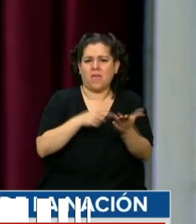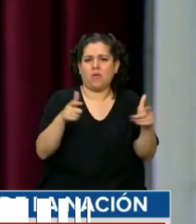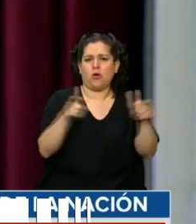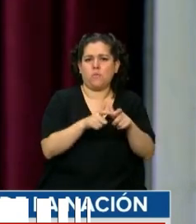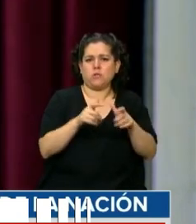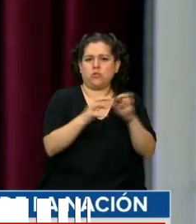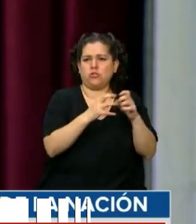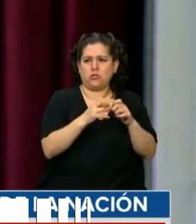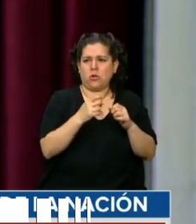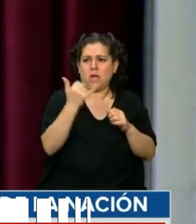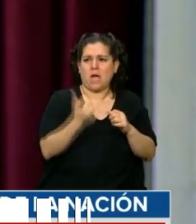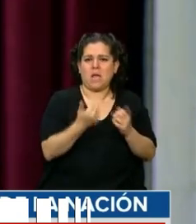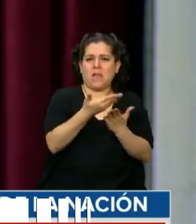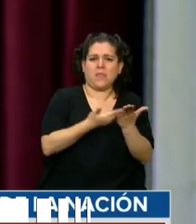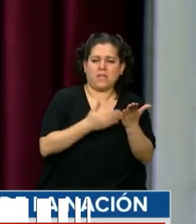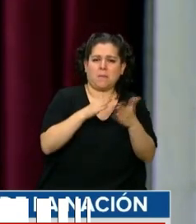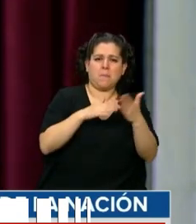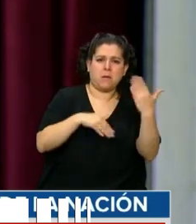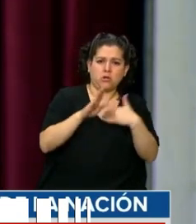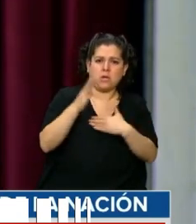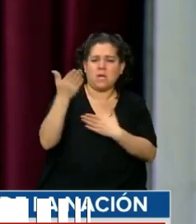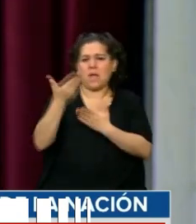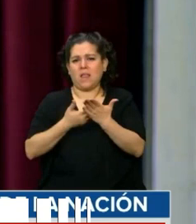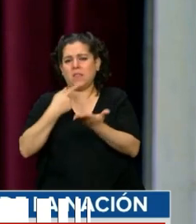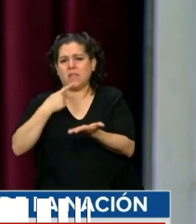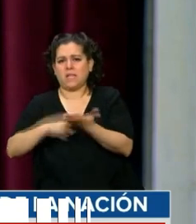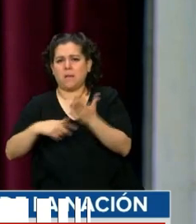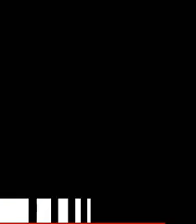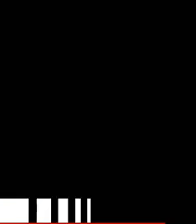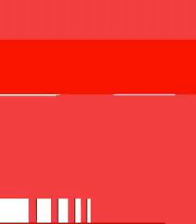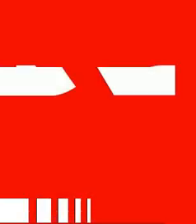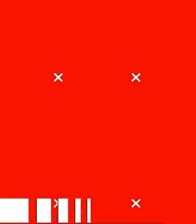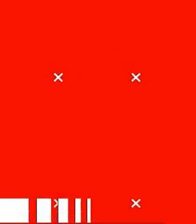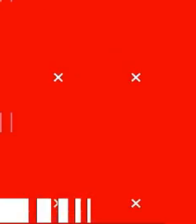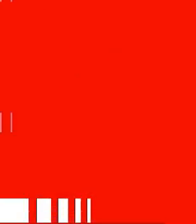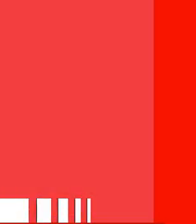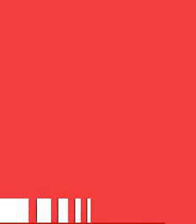se pretendía de 2, eso para nosotros es más importante.